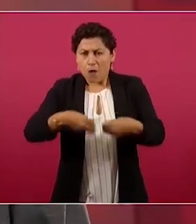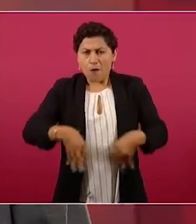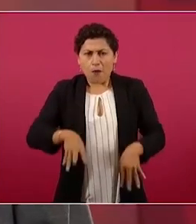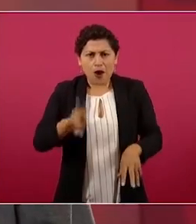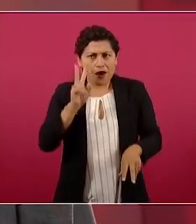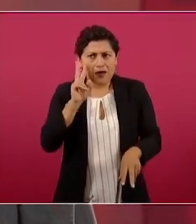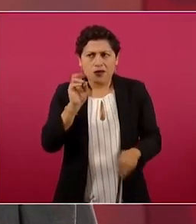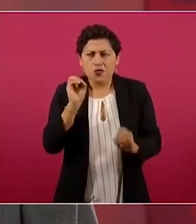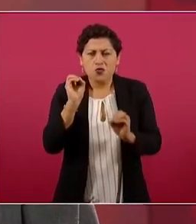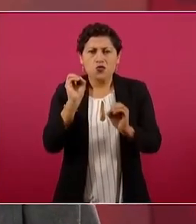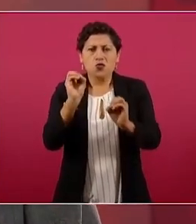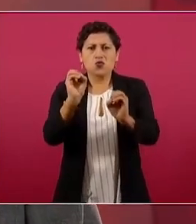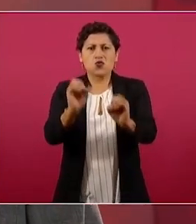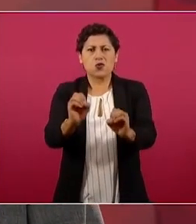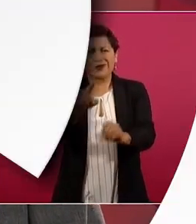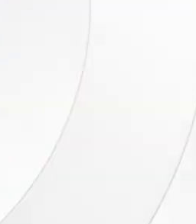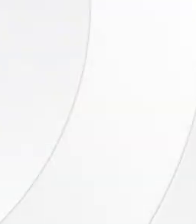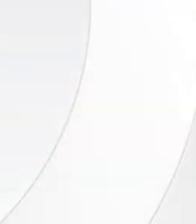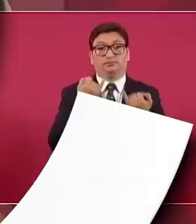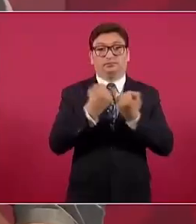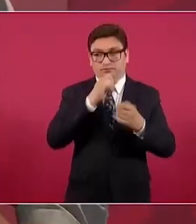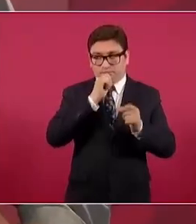hijos.